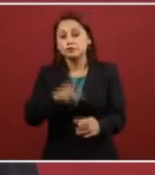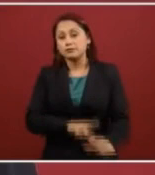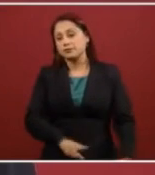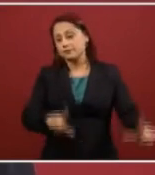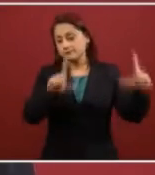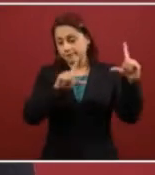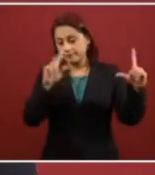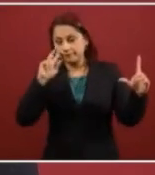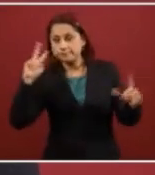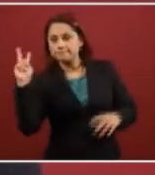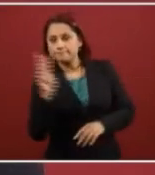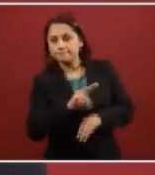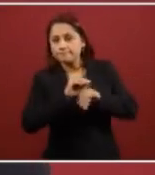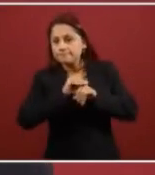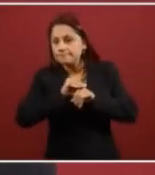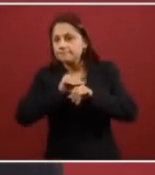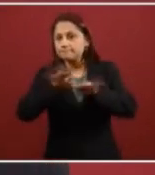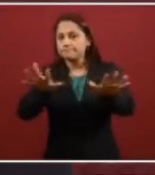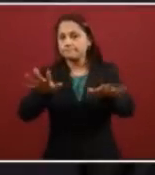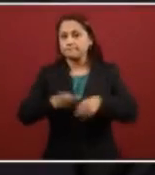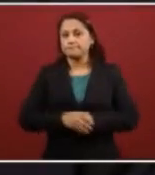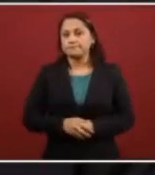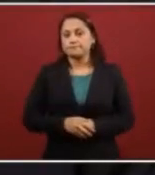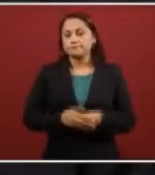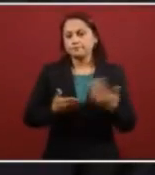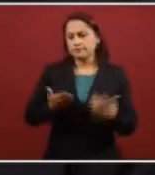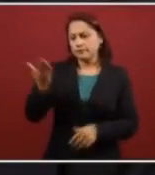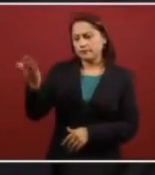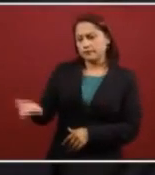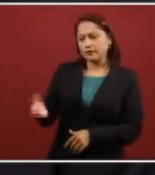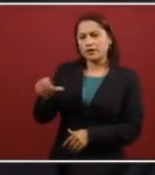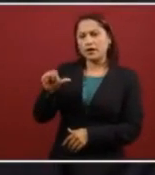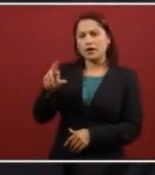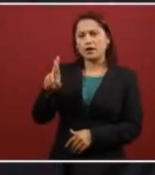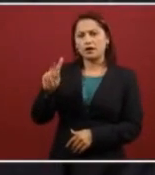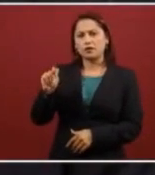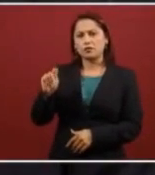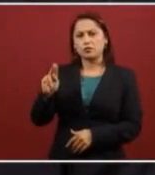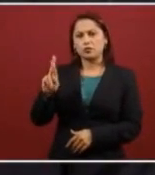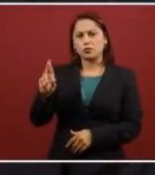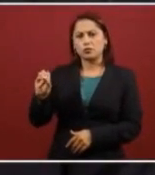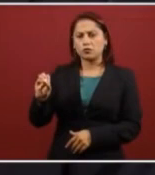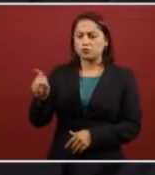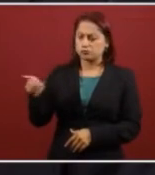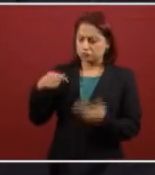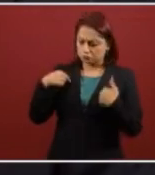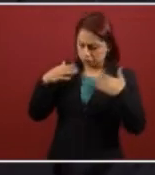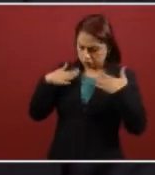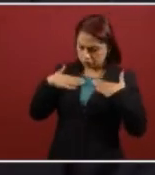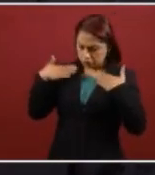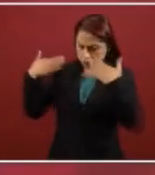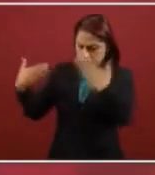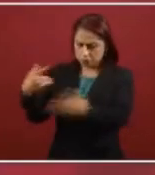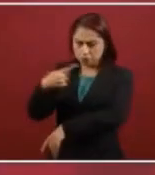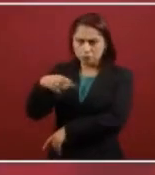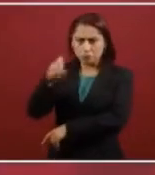Y Arturo tiene toda la libertad, tiene toda mi confianza. Arturo is working his liberty and has all my confidence.